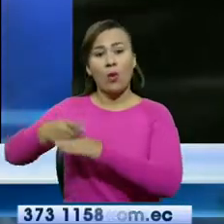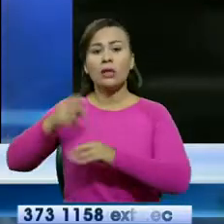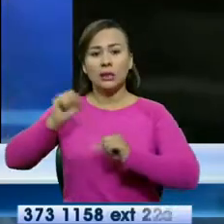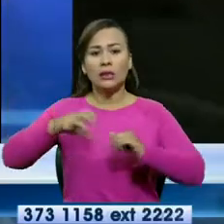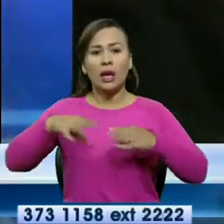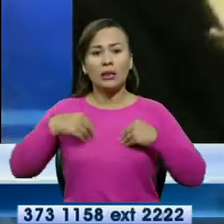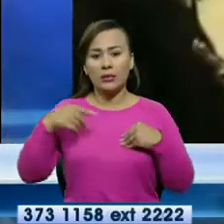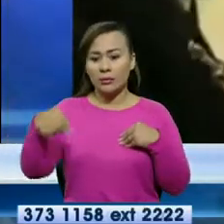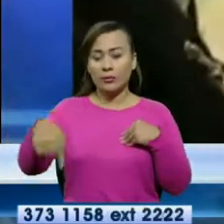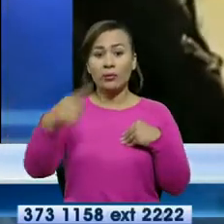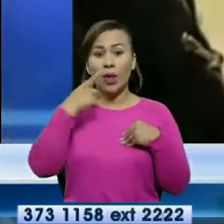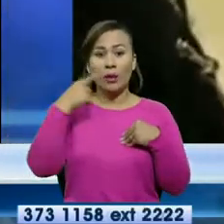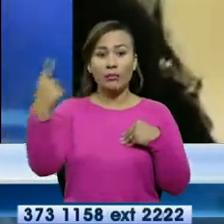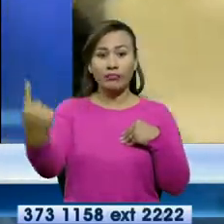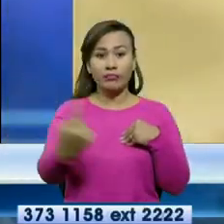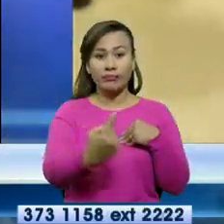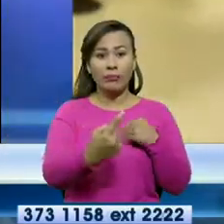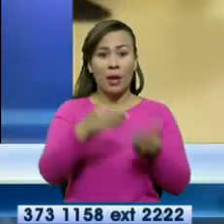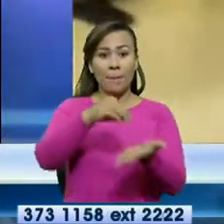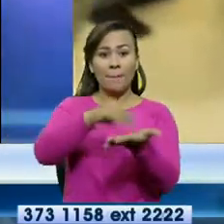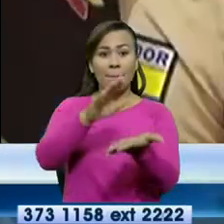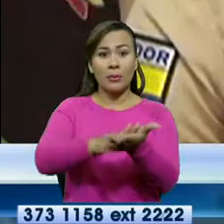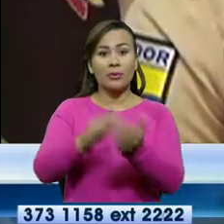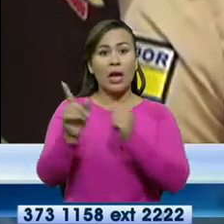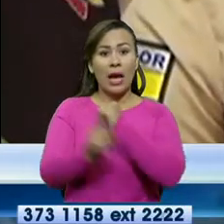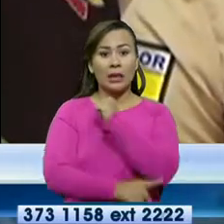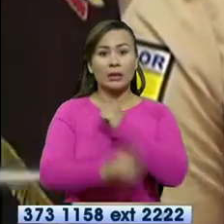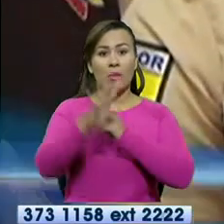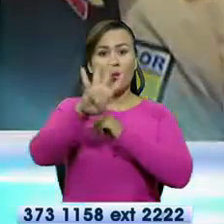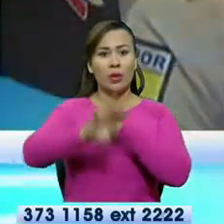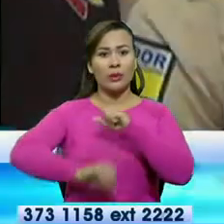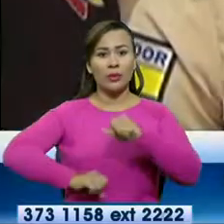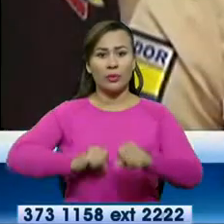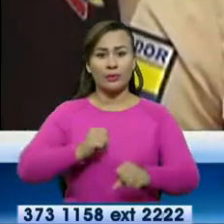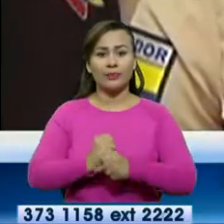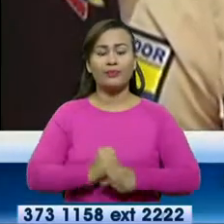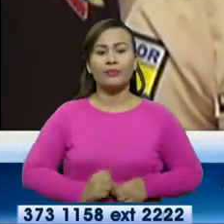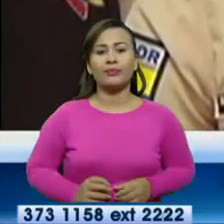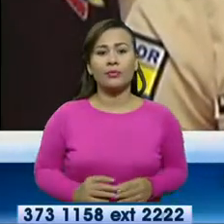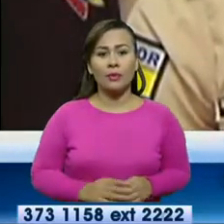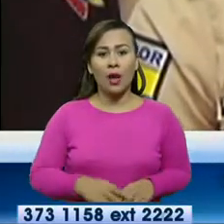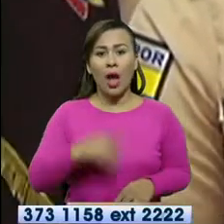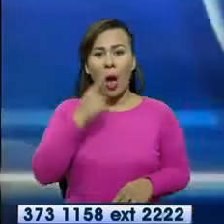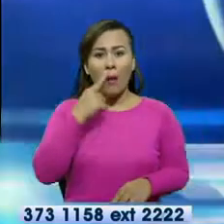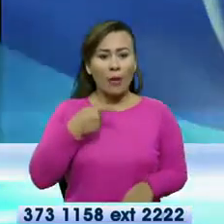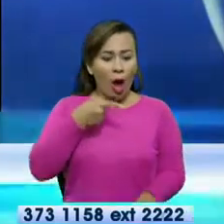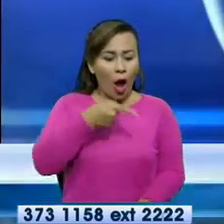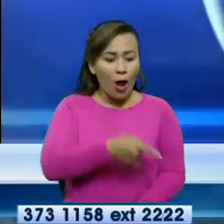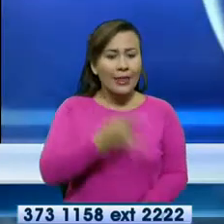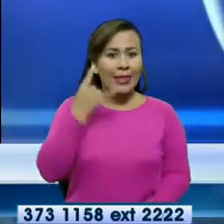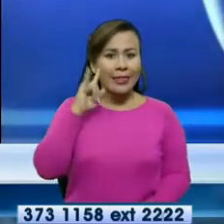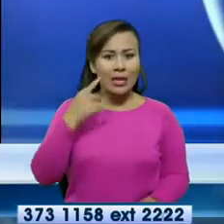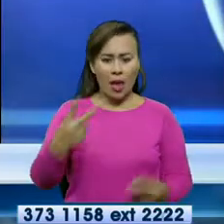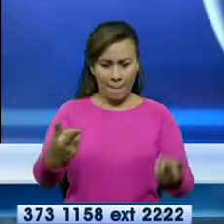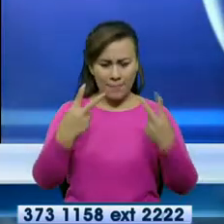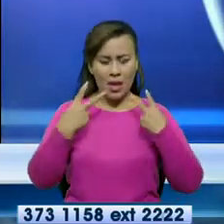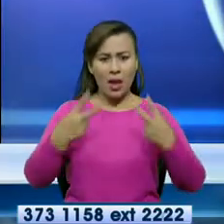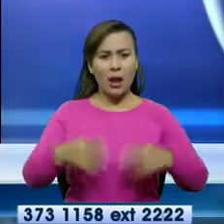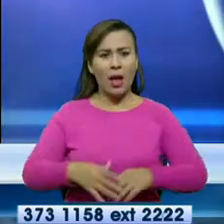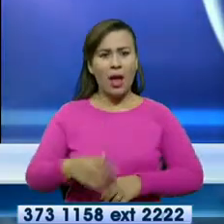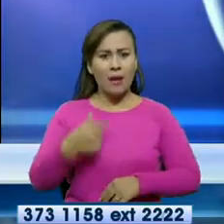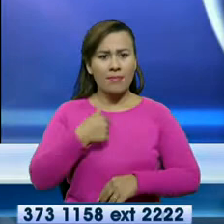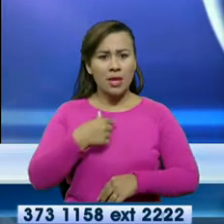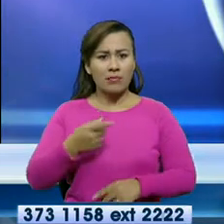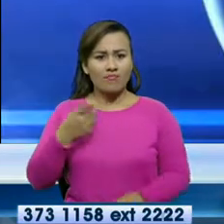la acusación fiscal y se le impuso la pena de 4 años. El ciudadano estaba obligando a la niña a mirar los actos